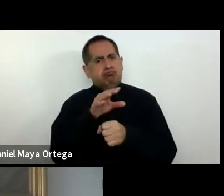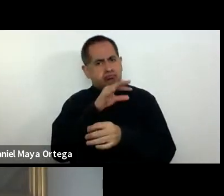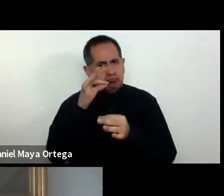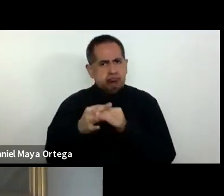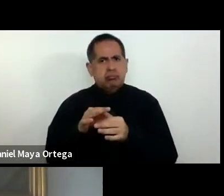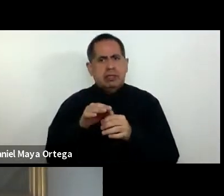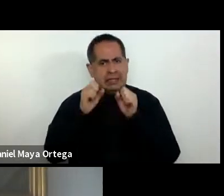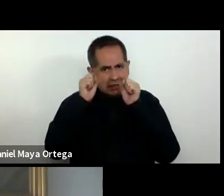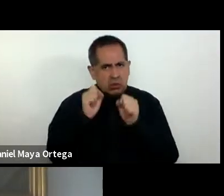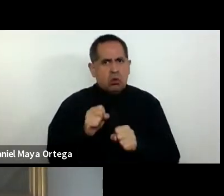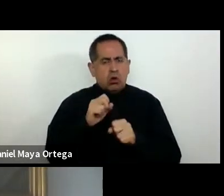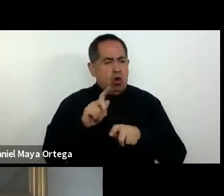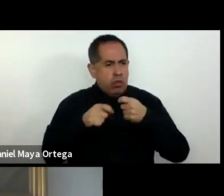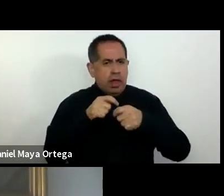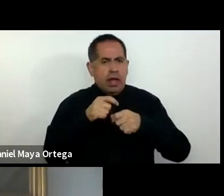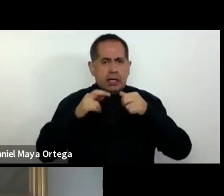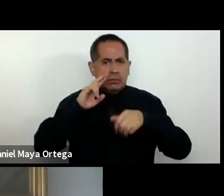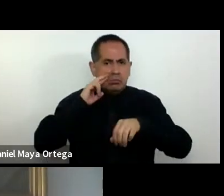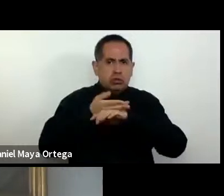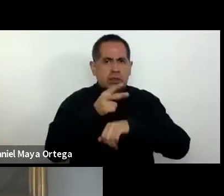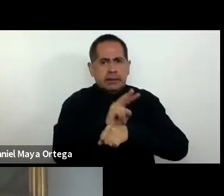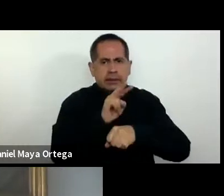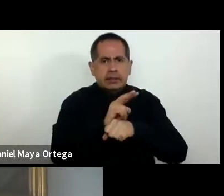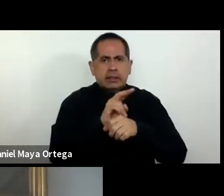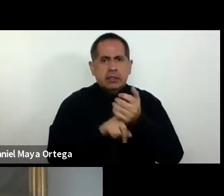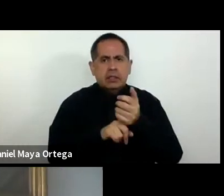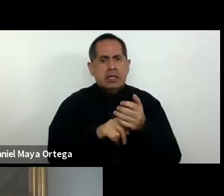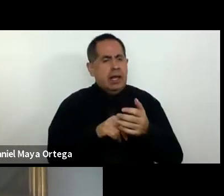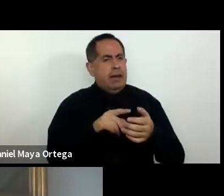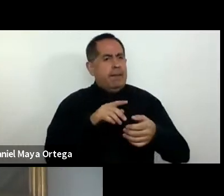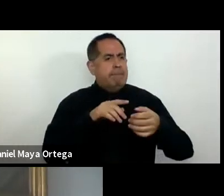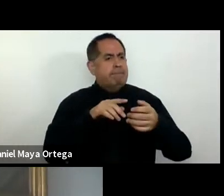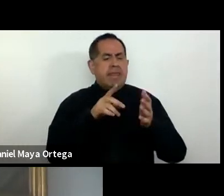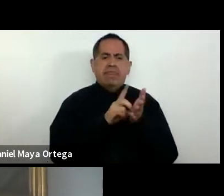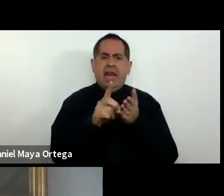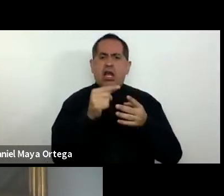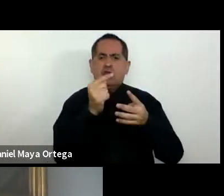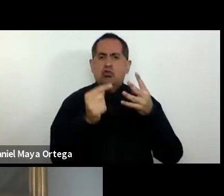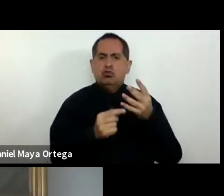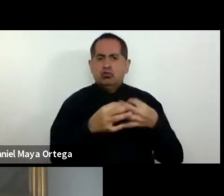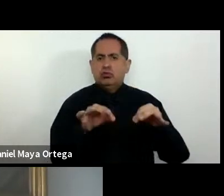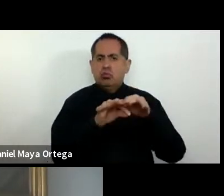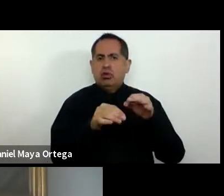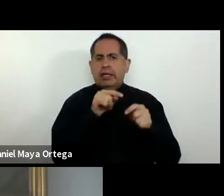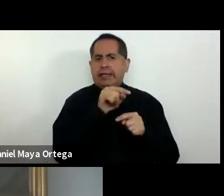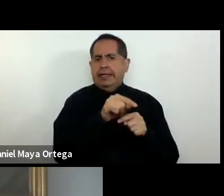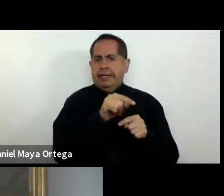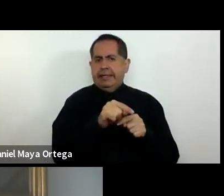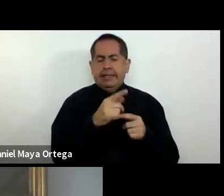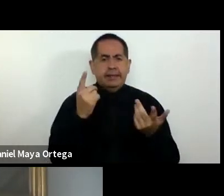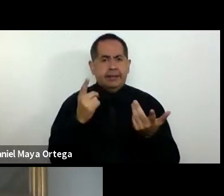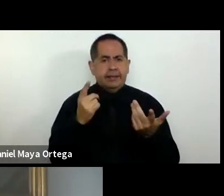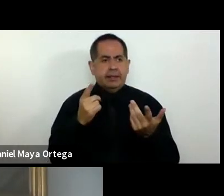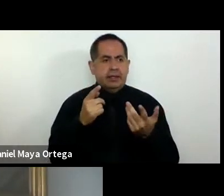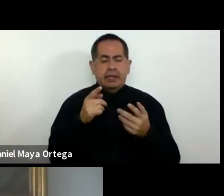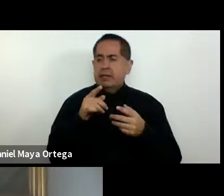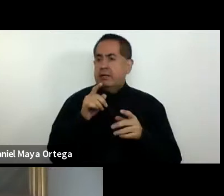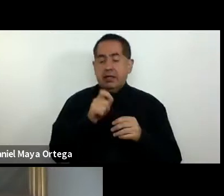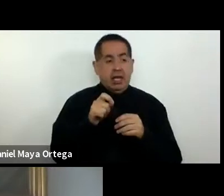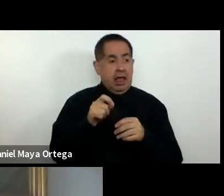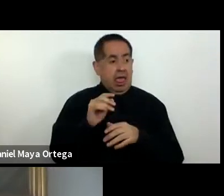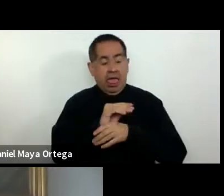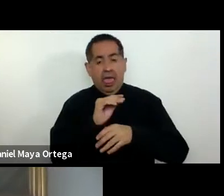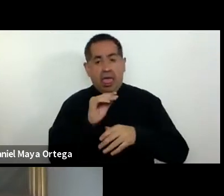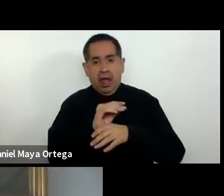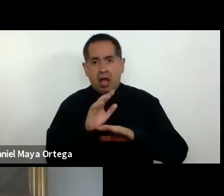que tutele los derechos fundamentales de manera que nada esté por encima de